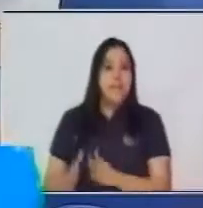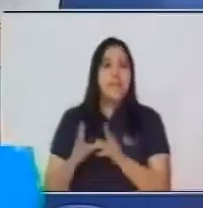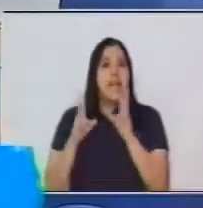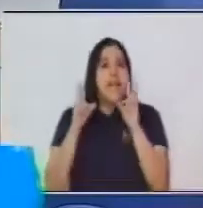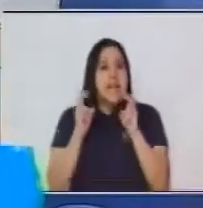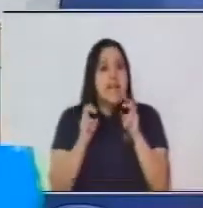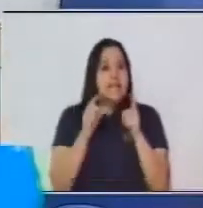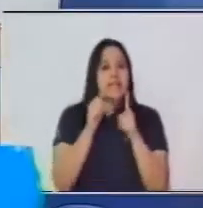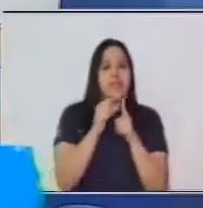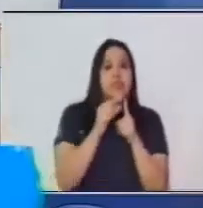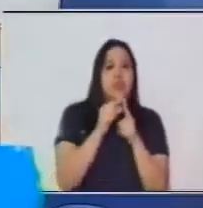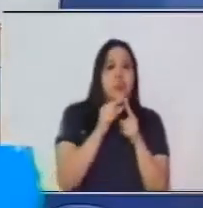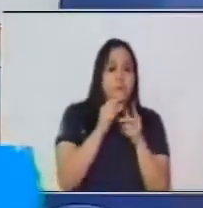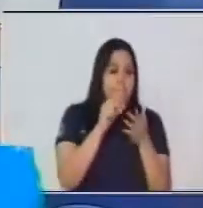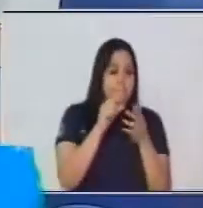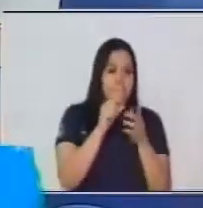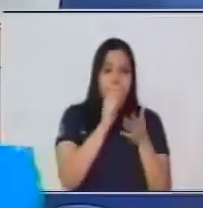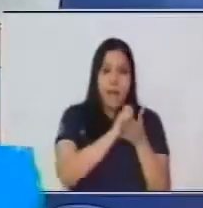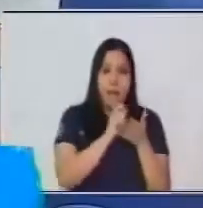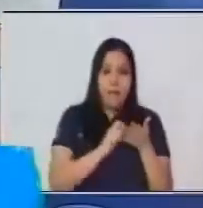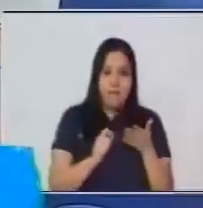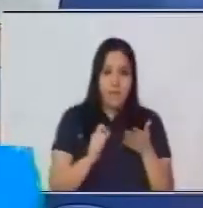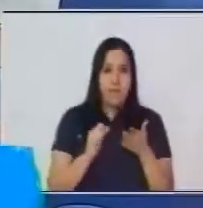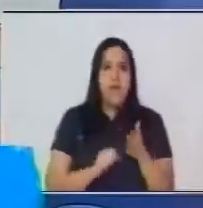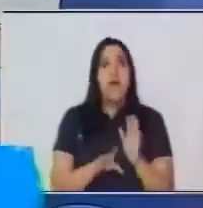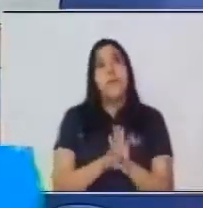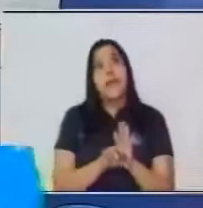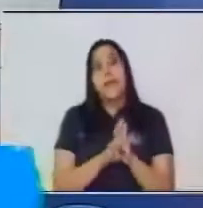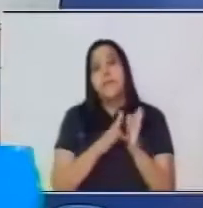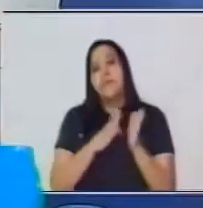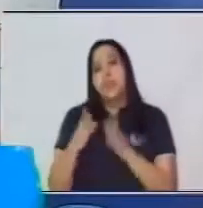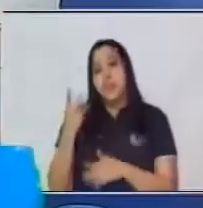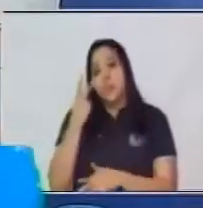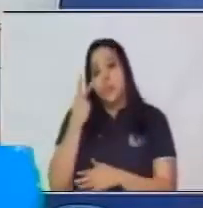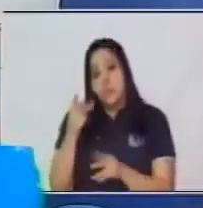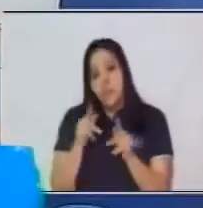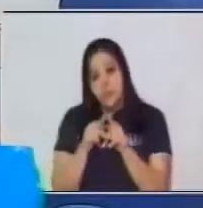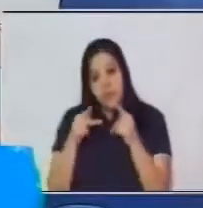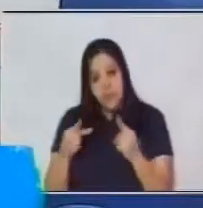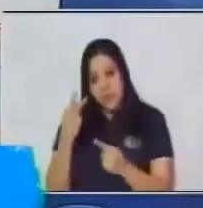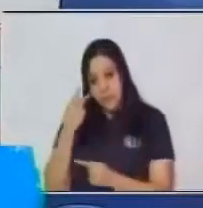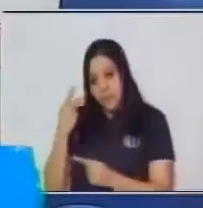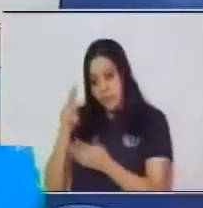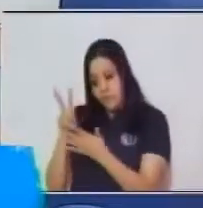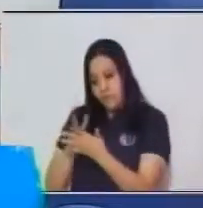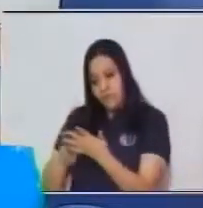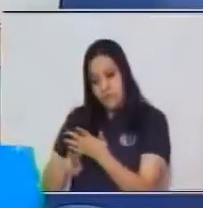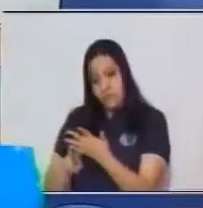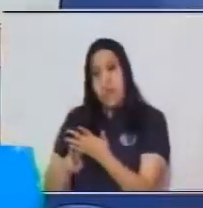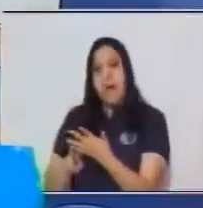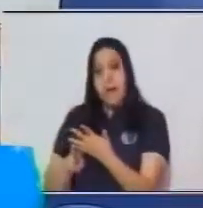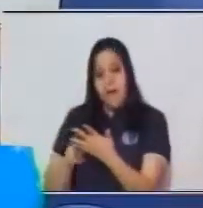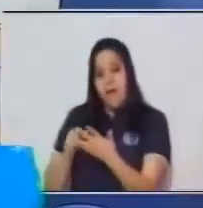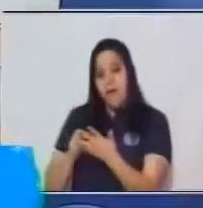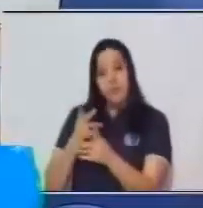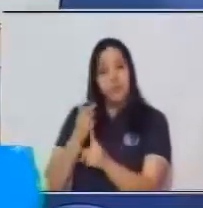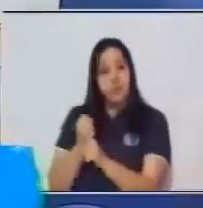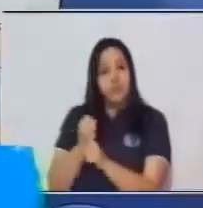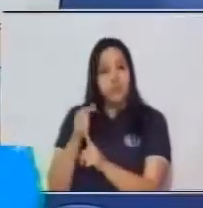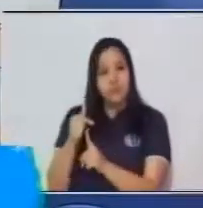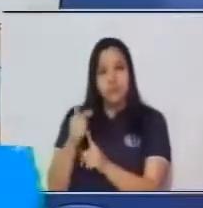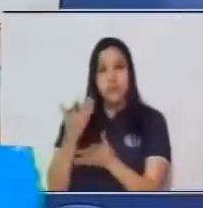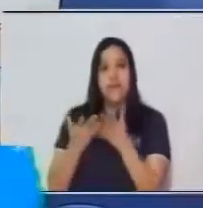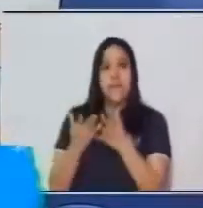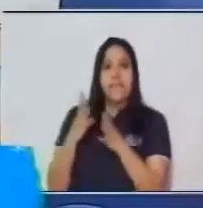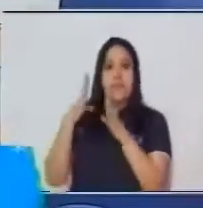has leído las tiras cómicas que están en la prensa o están en las revistas, te has dado cuenta que los personajes tienen como unos globos o